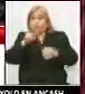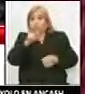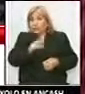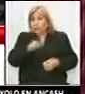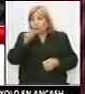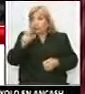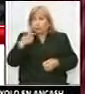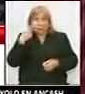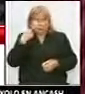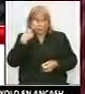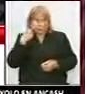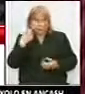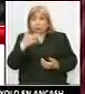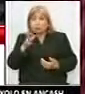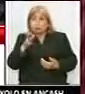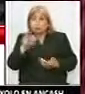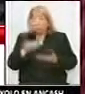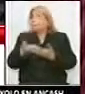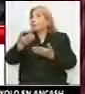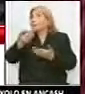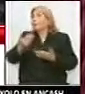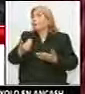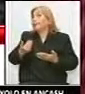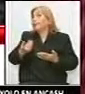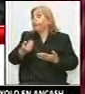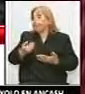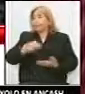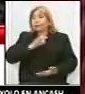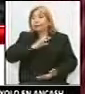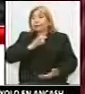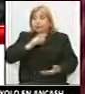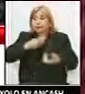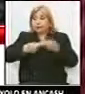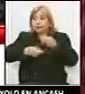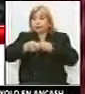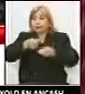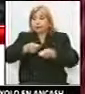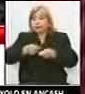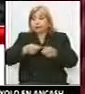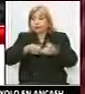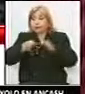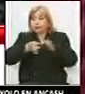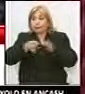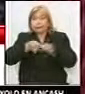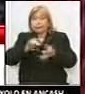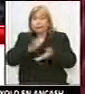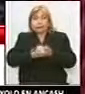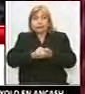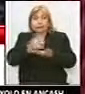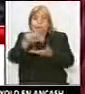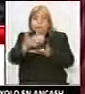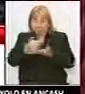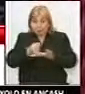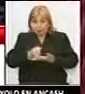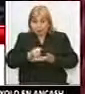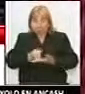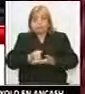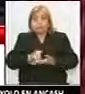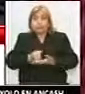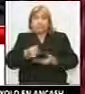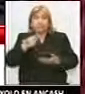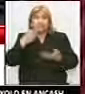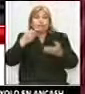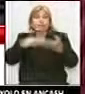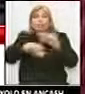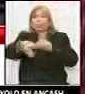detectado. Y antes que pase eso, la región Callao vende el terreno y el dinero con lo que recibe por la venta del terreno lo